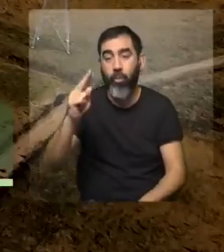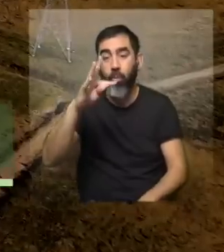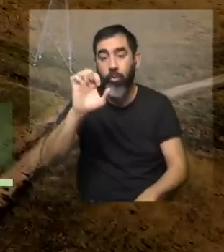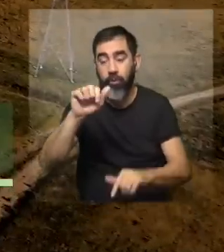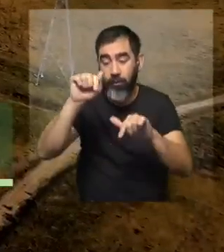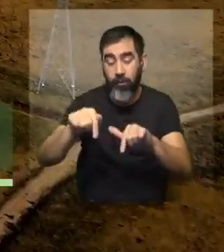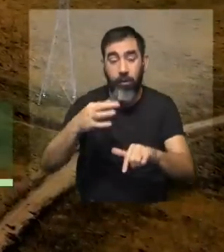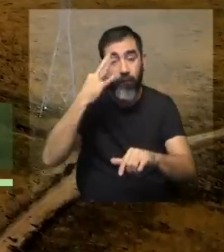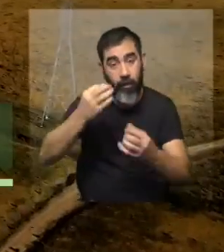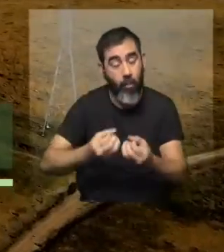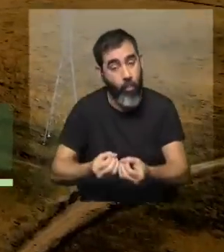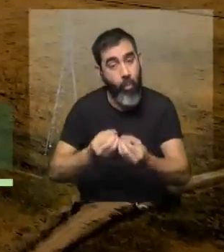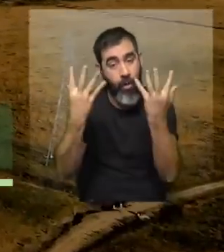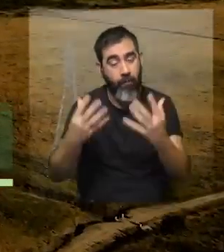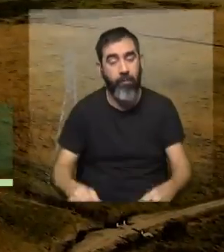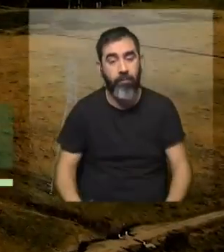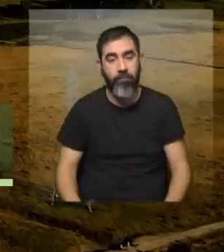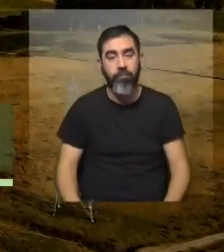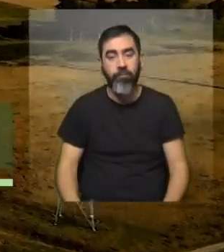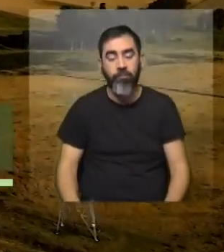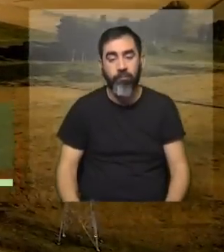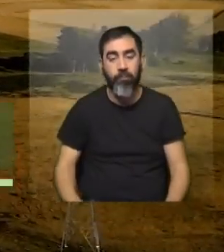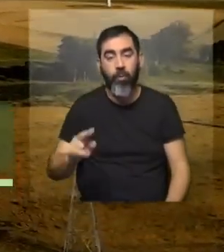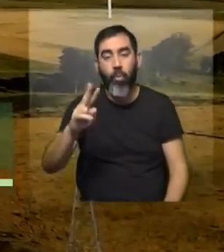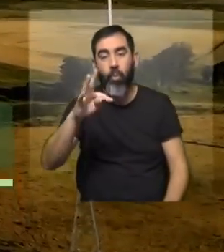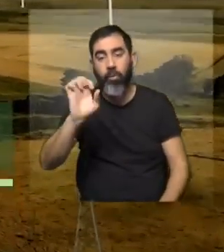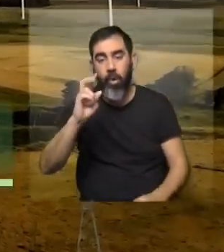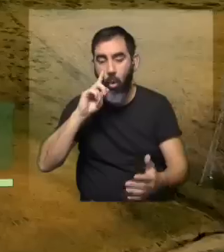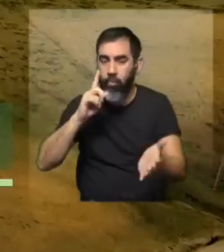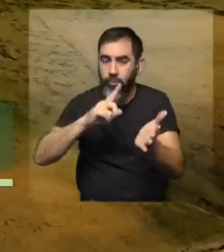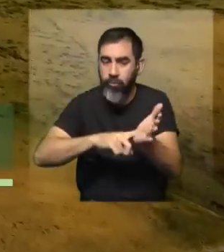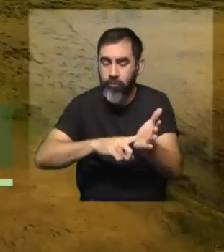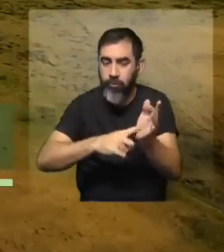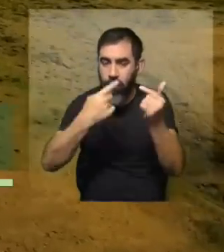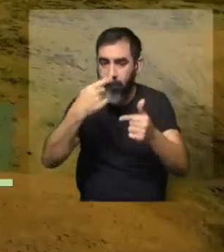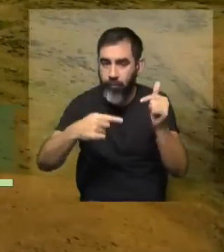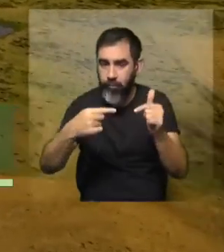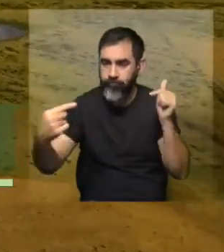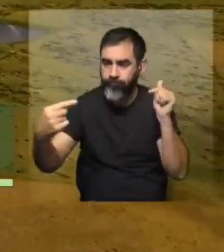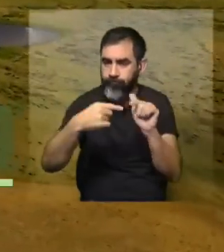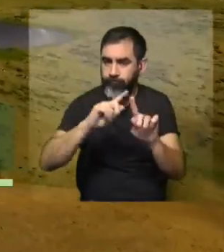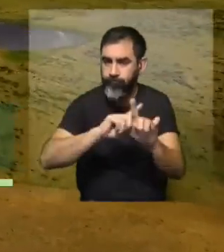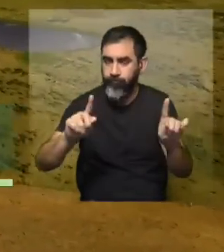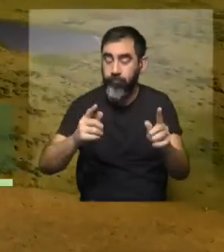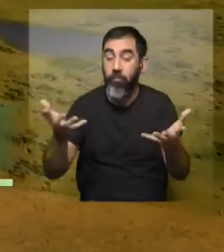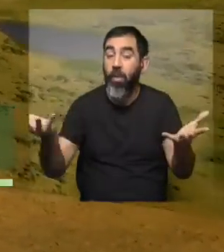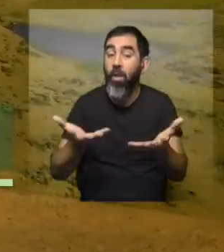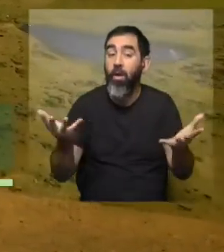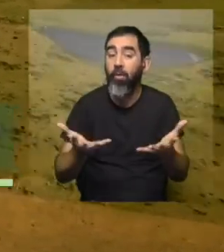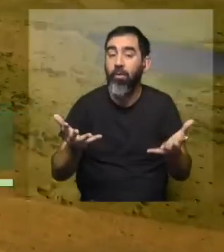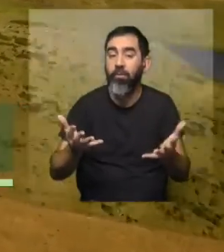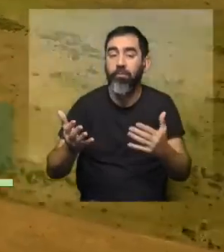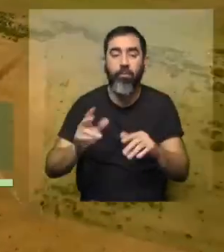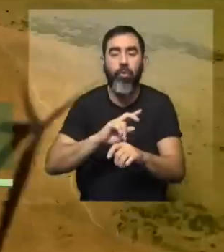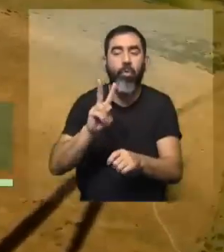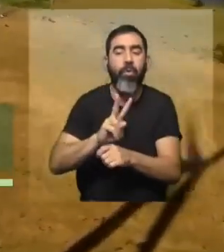de verdad muy grave o te hizo observaciones a esto y vacuna vista donde estaba en contra de esto y ahora lo que están haciendo es dejar